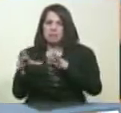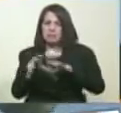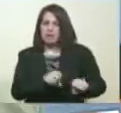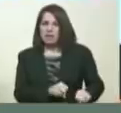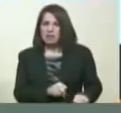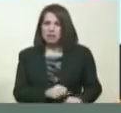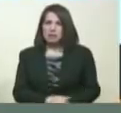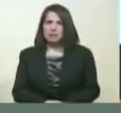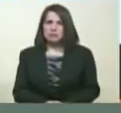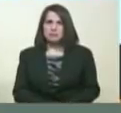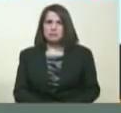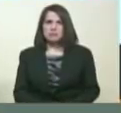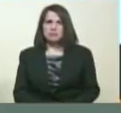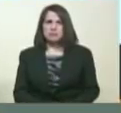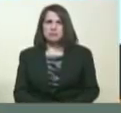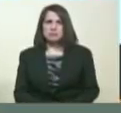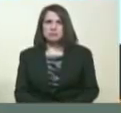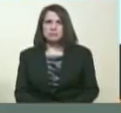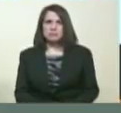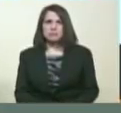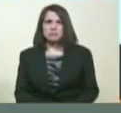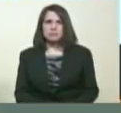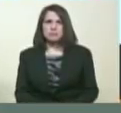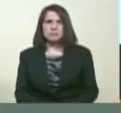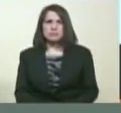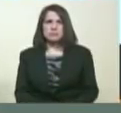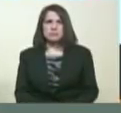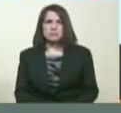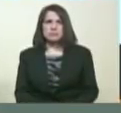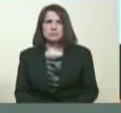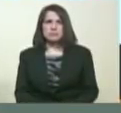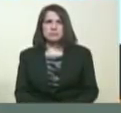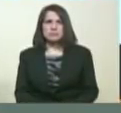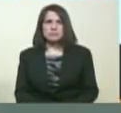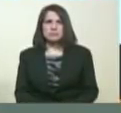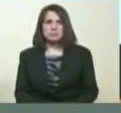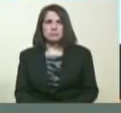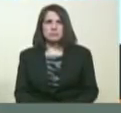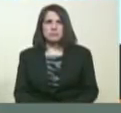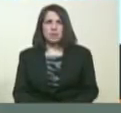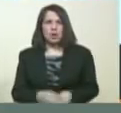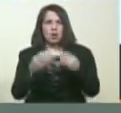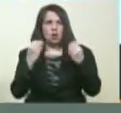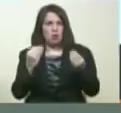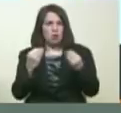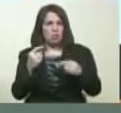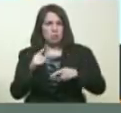ese sentido, una de las líneas centrales del periodo